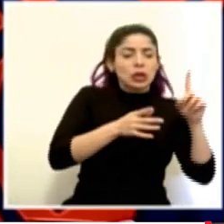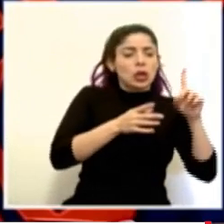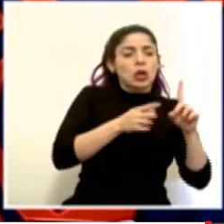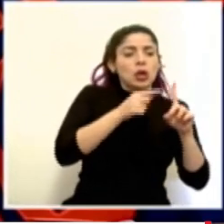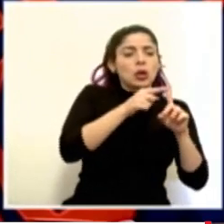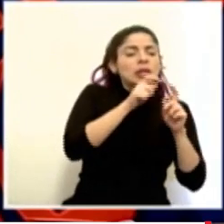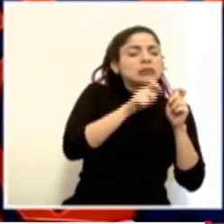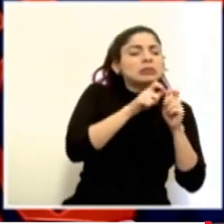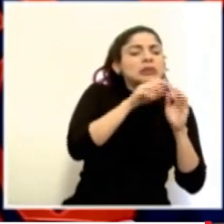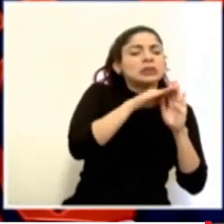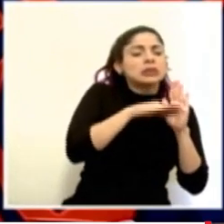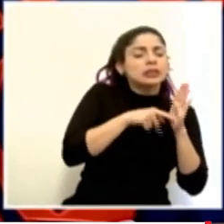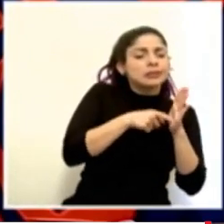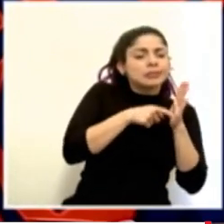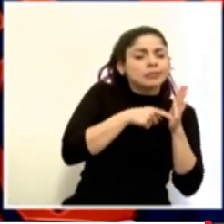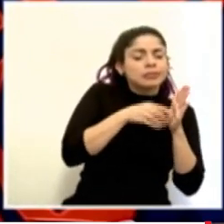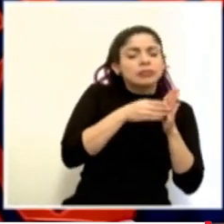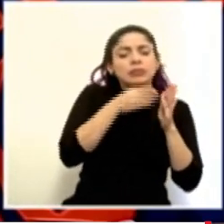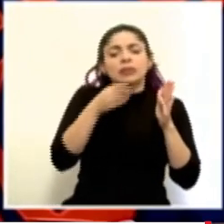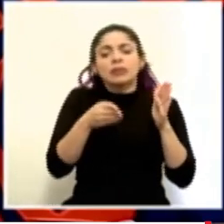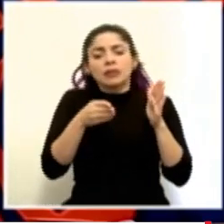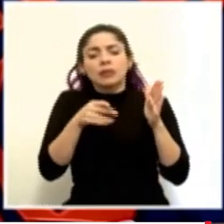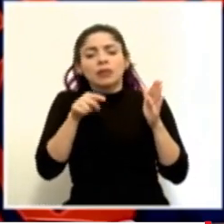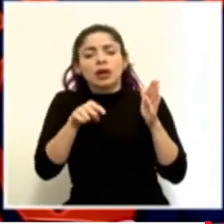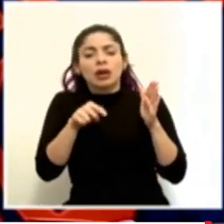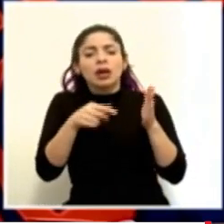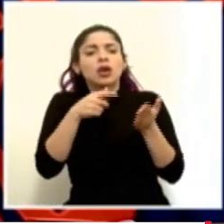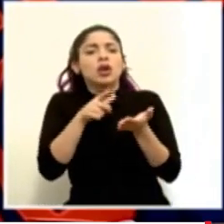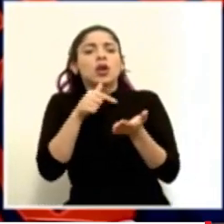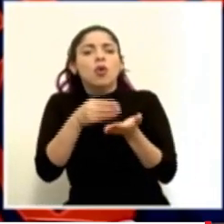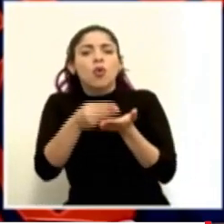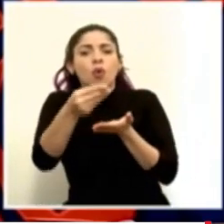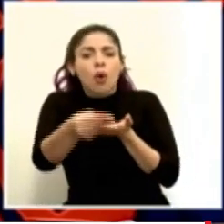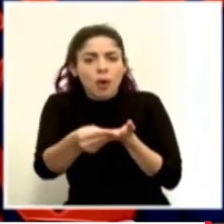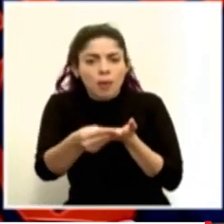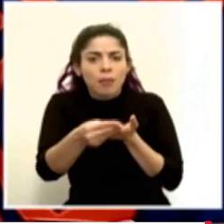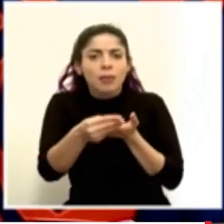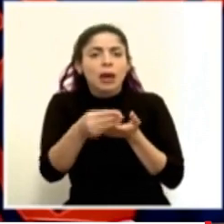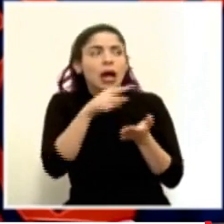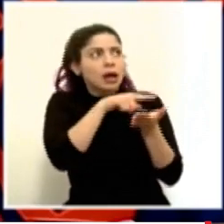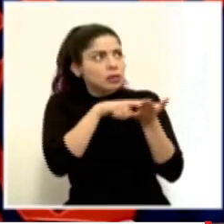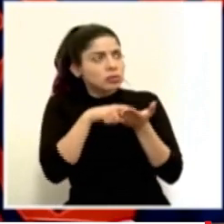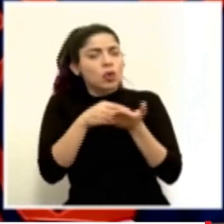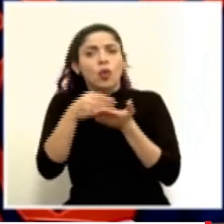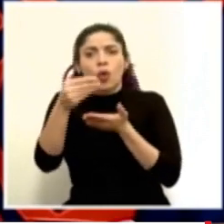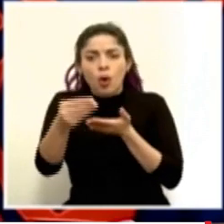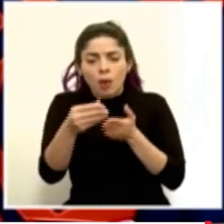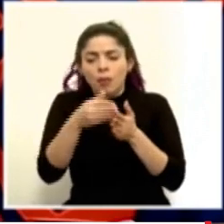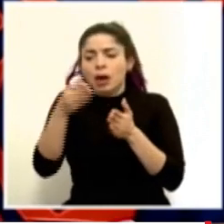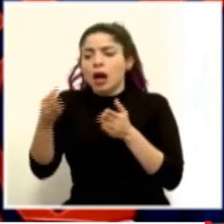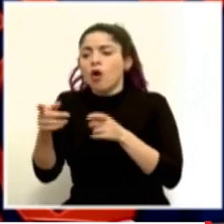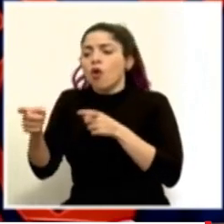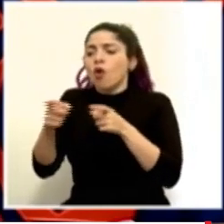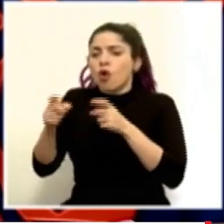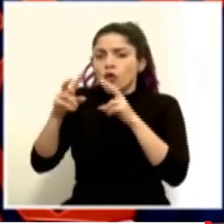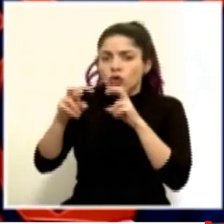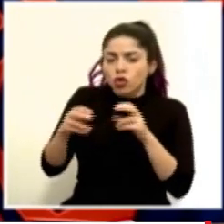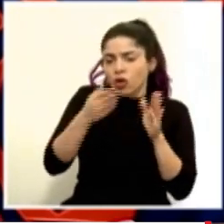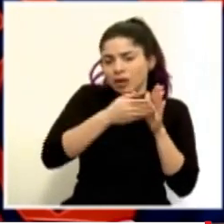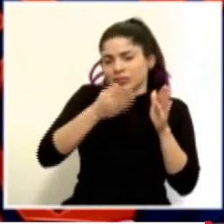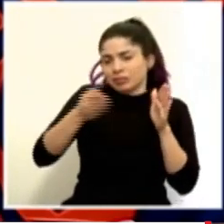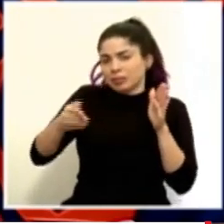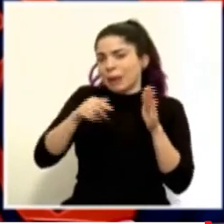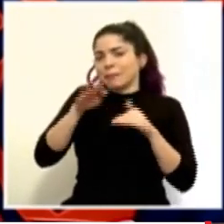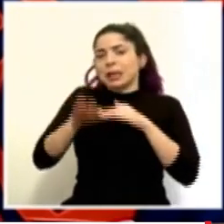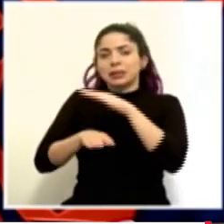las especificaciones que se terminan, la adquisición y luego lo que es el control de calidad, que